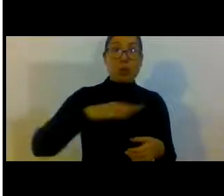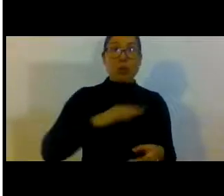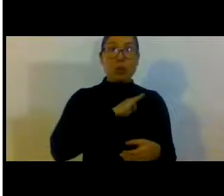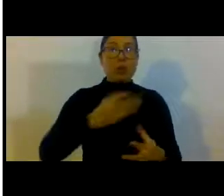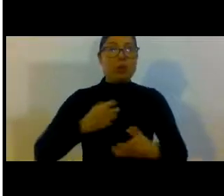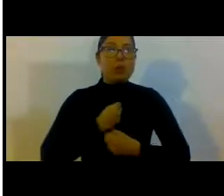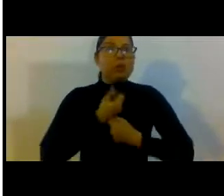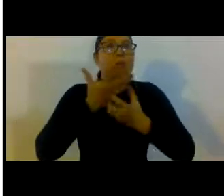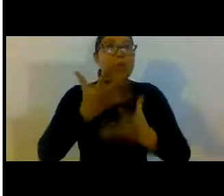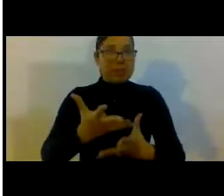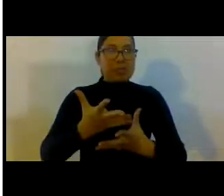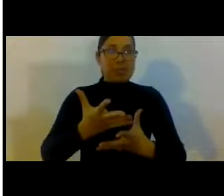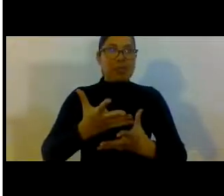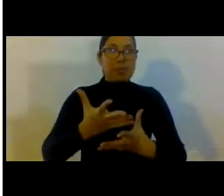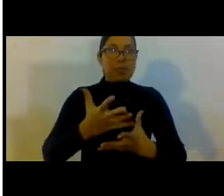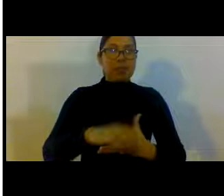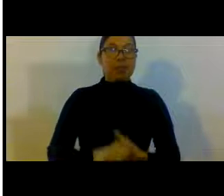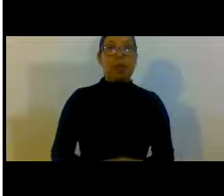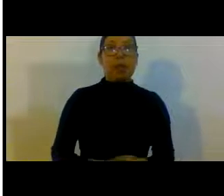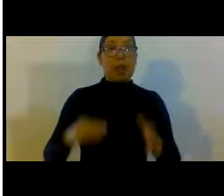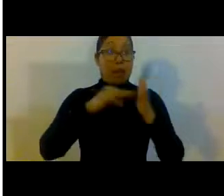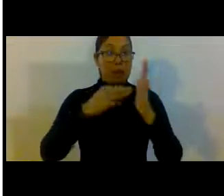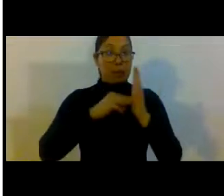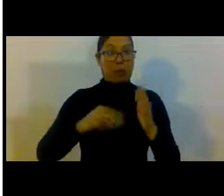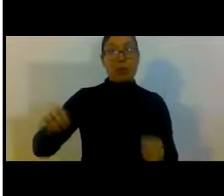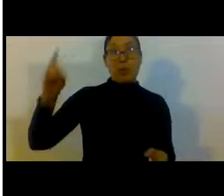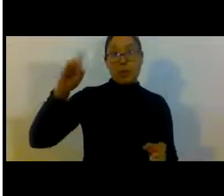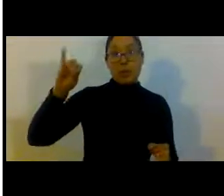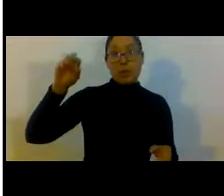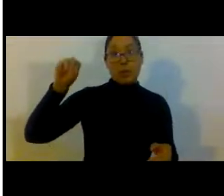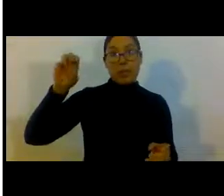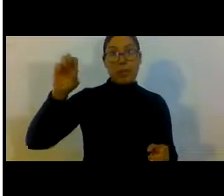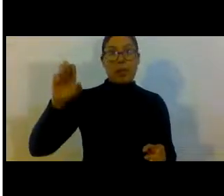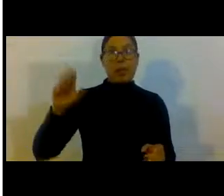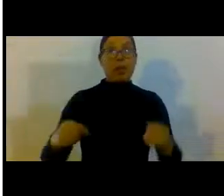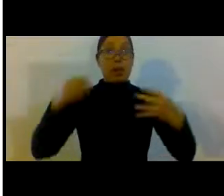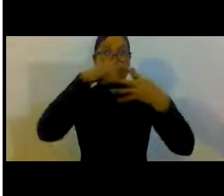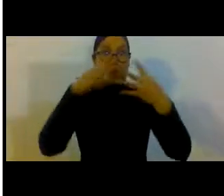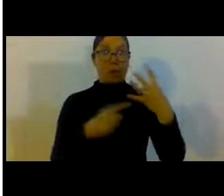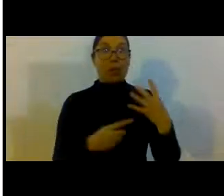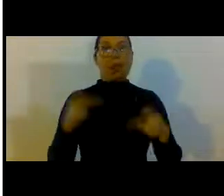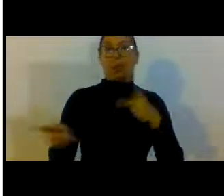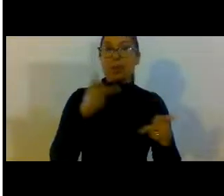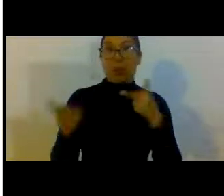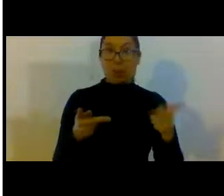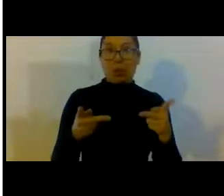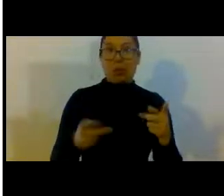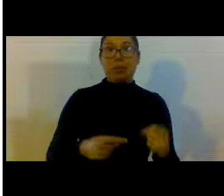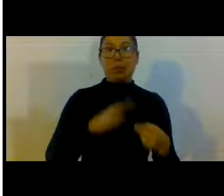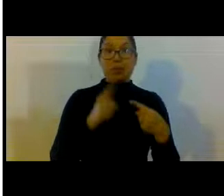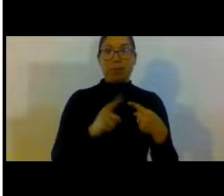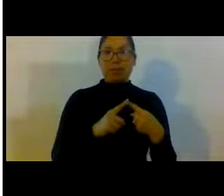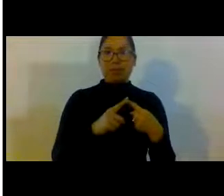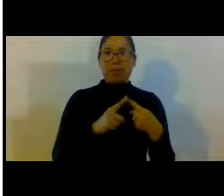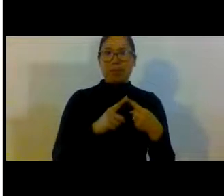Chambers nos propone algunas preguntas y las divide en tres. Las primeras son las preguntas básicas y dice, ¿qué fue lo que más te